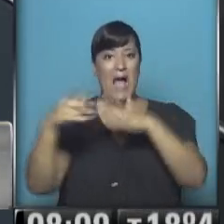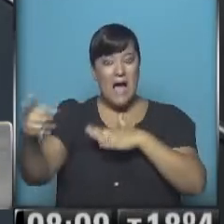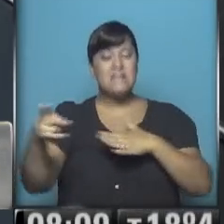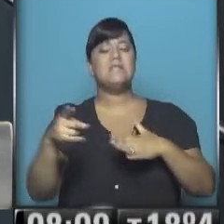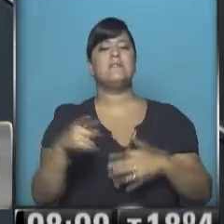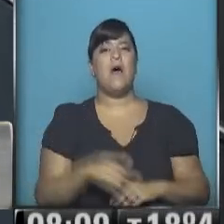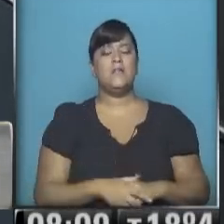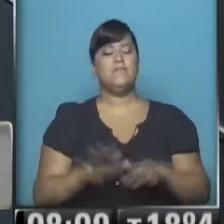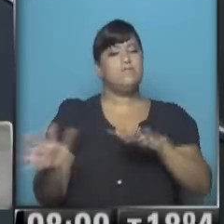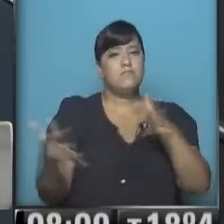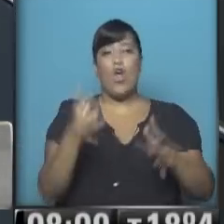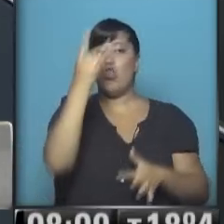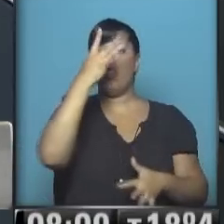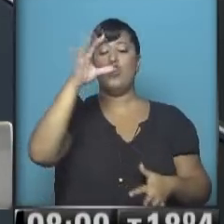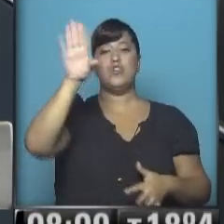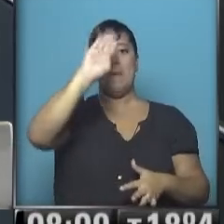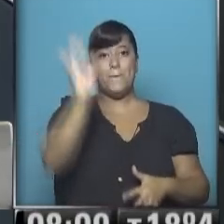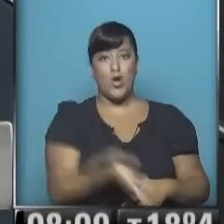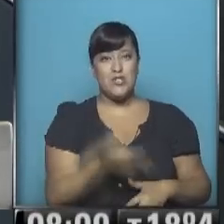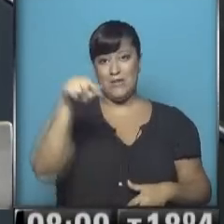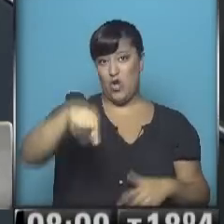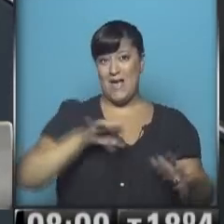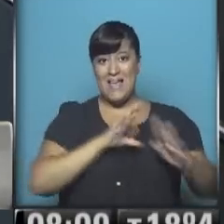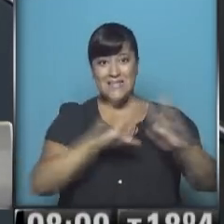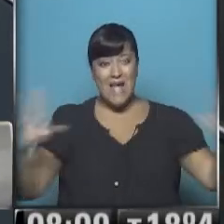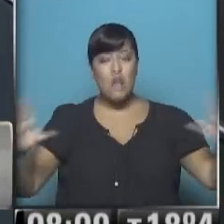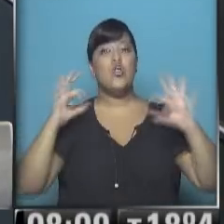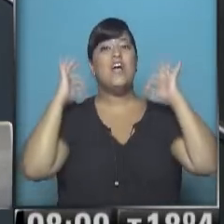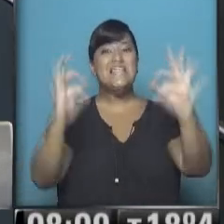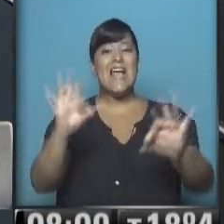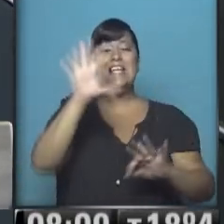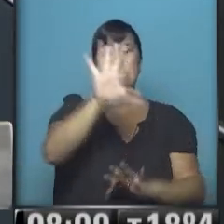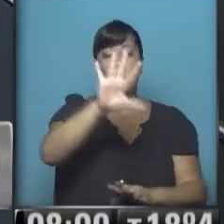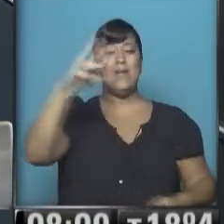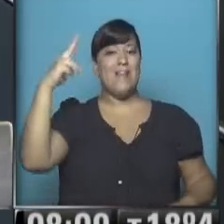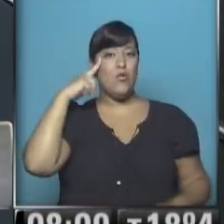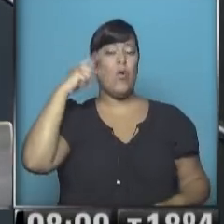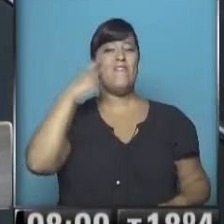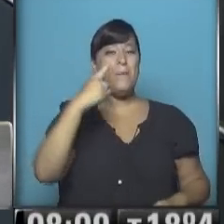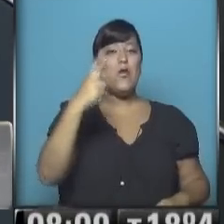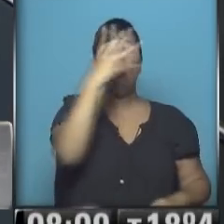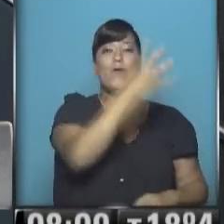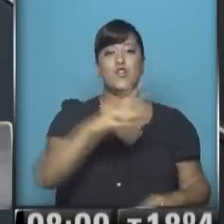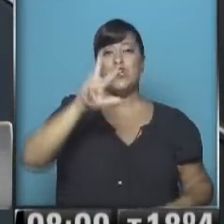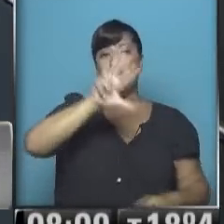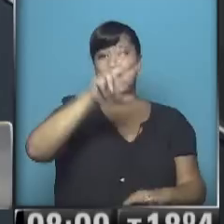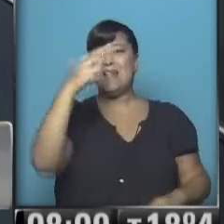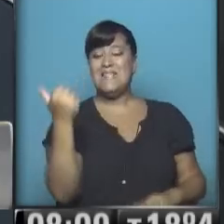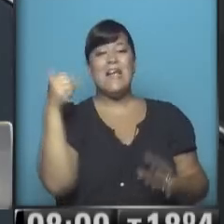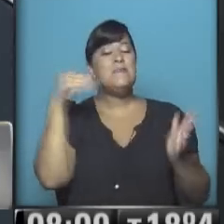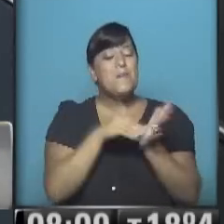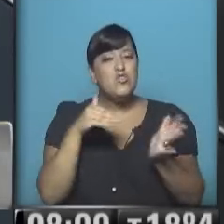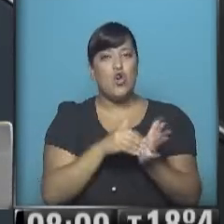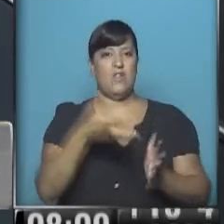un equivalente al 12 por este año alcanzando a 59 436 millones de